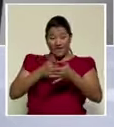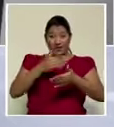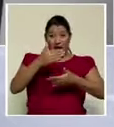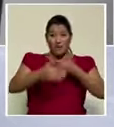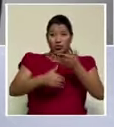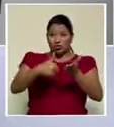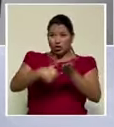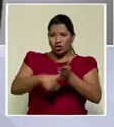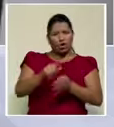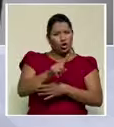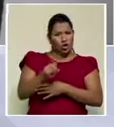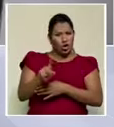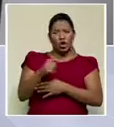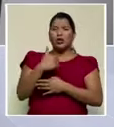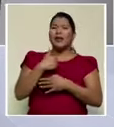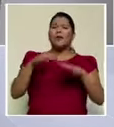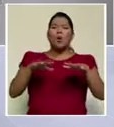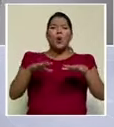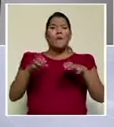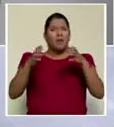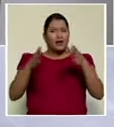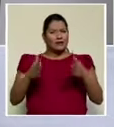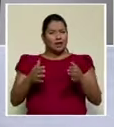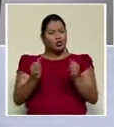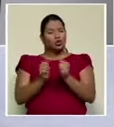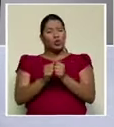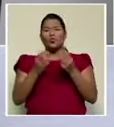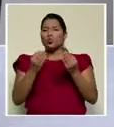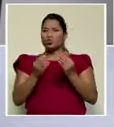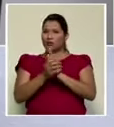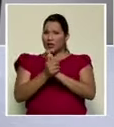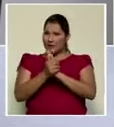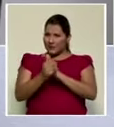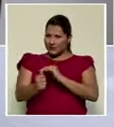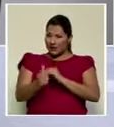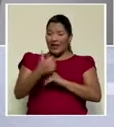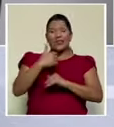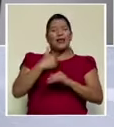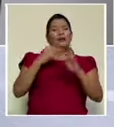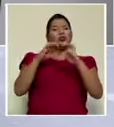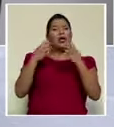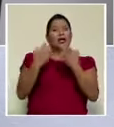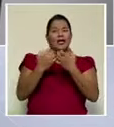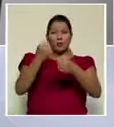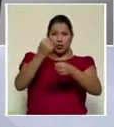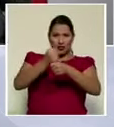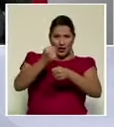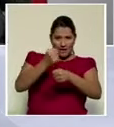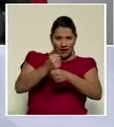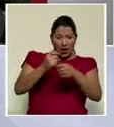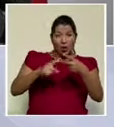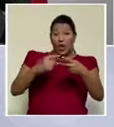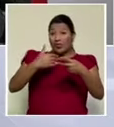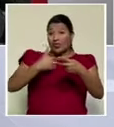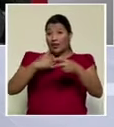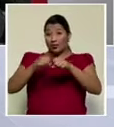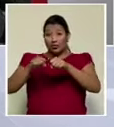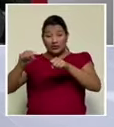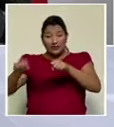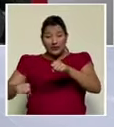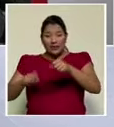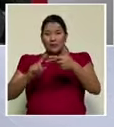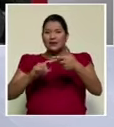y magistradas muy capaces, tenemos equipos de trabajo, tenemos sistemas y tenemos todo